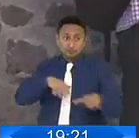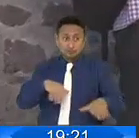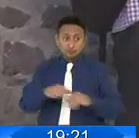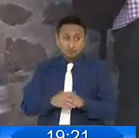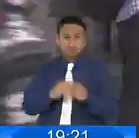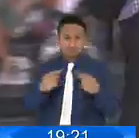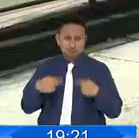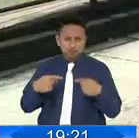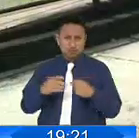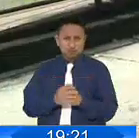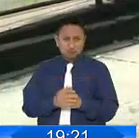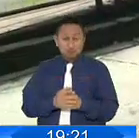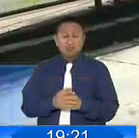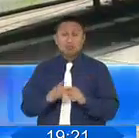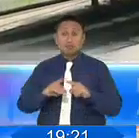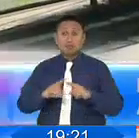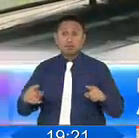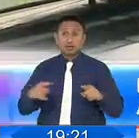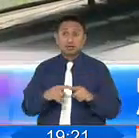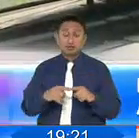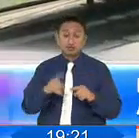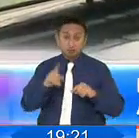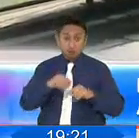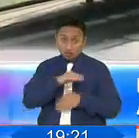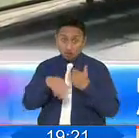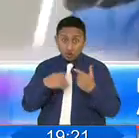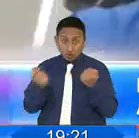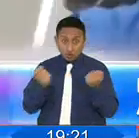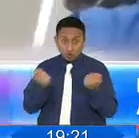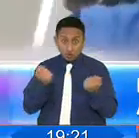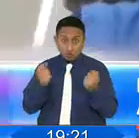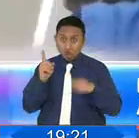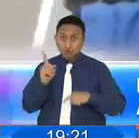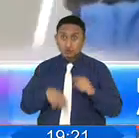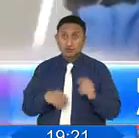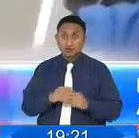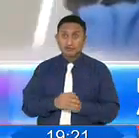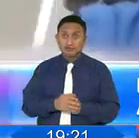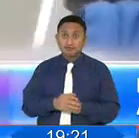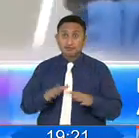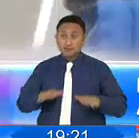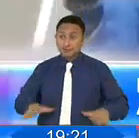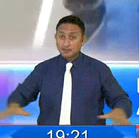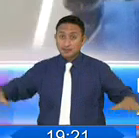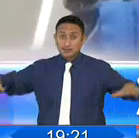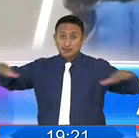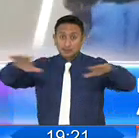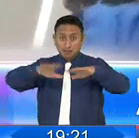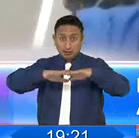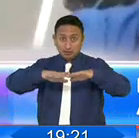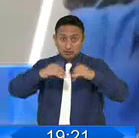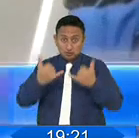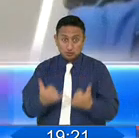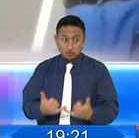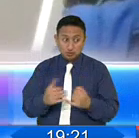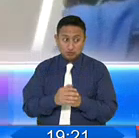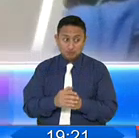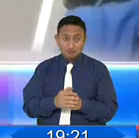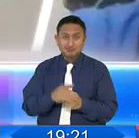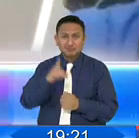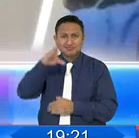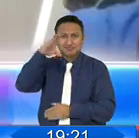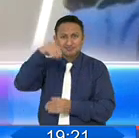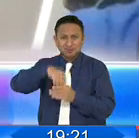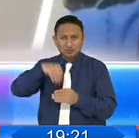diarios, pero han sobrepasado la capacidad de control municipal. Estos espacios se han convertido en centros de